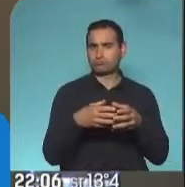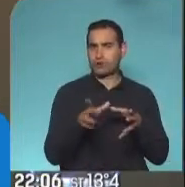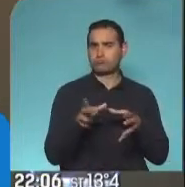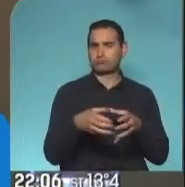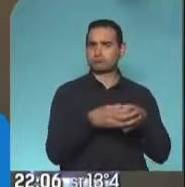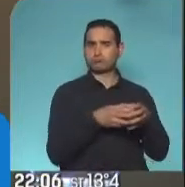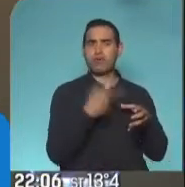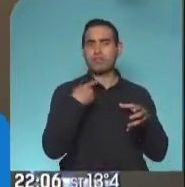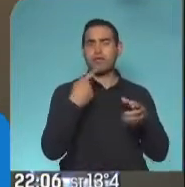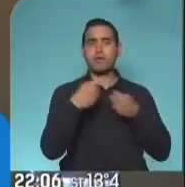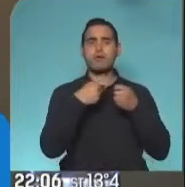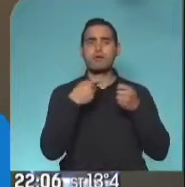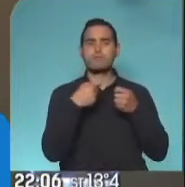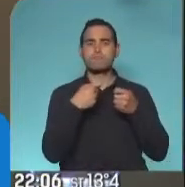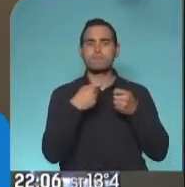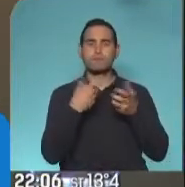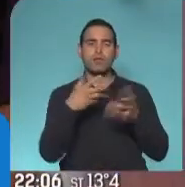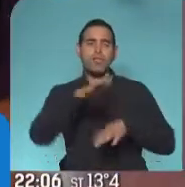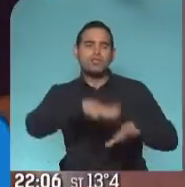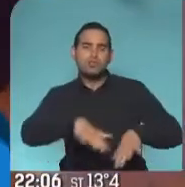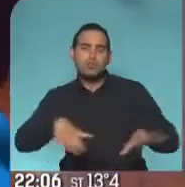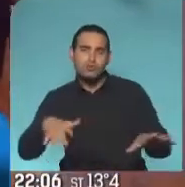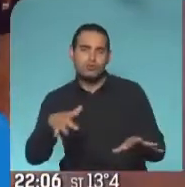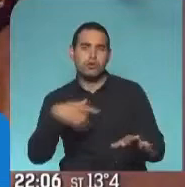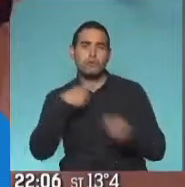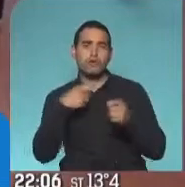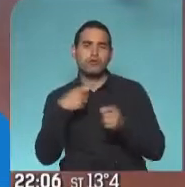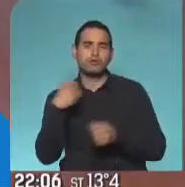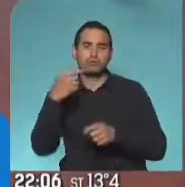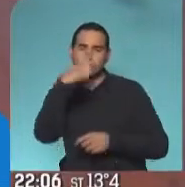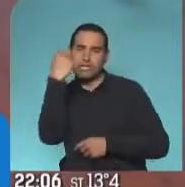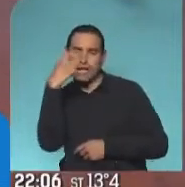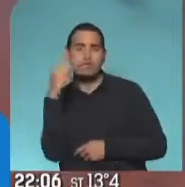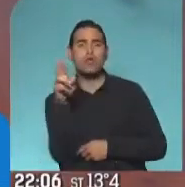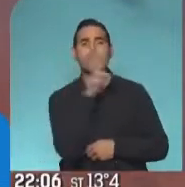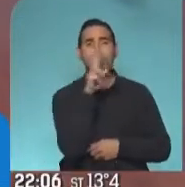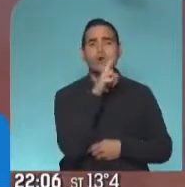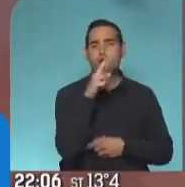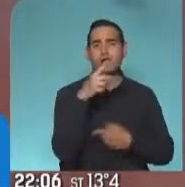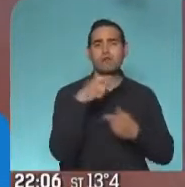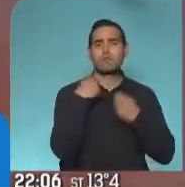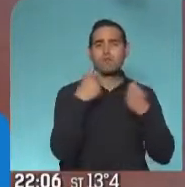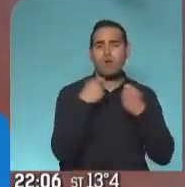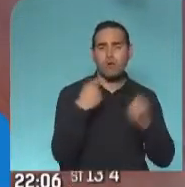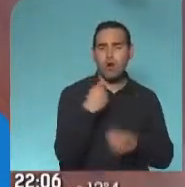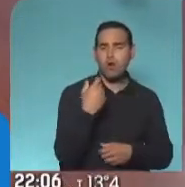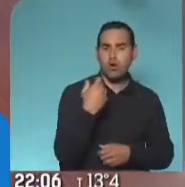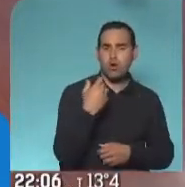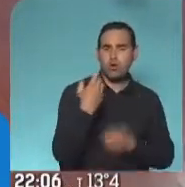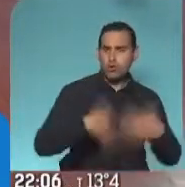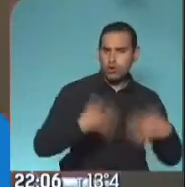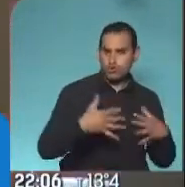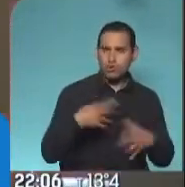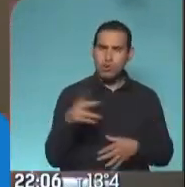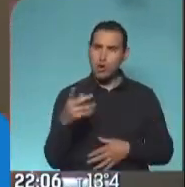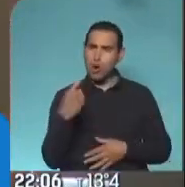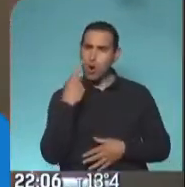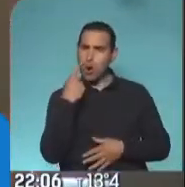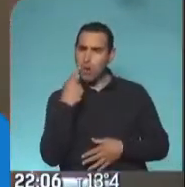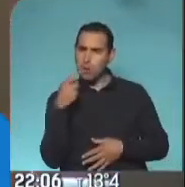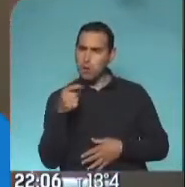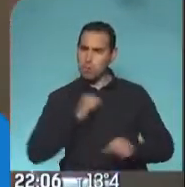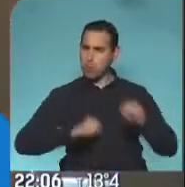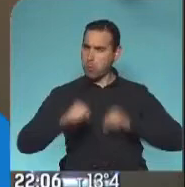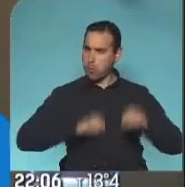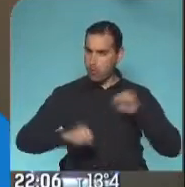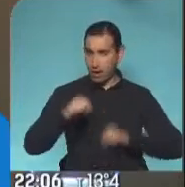los pañuelos, los chicos con los celestes y las mujeres con los rosas, es decir, es un presidente muy provocador, lo dejó plantado el